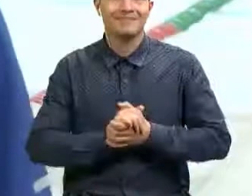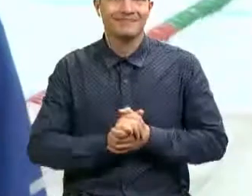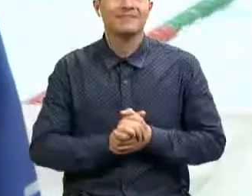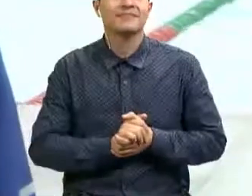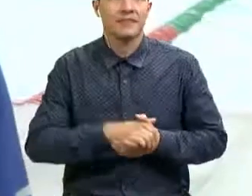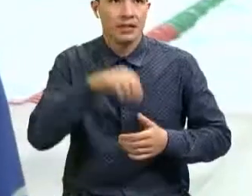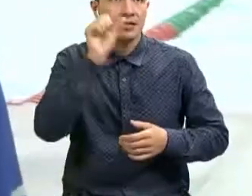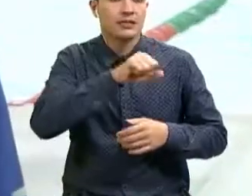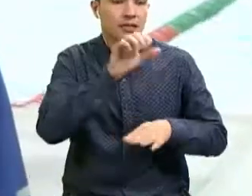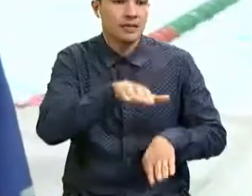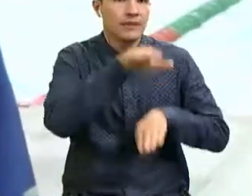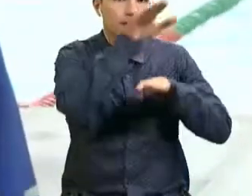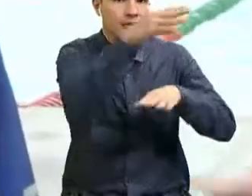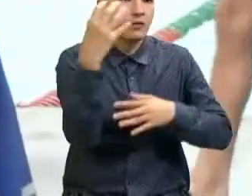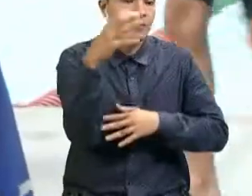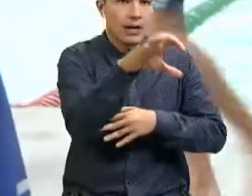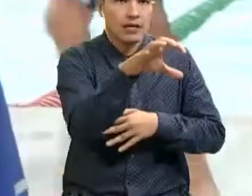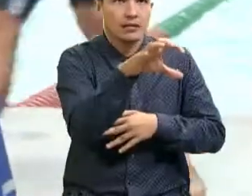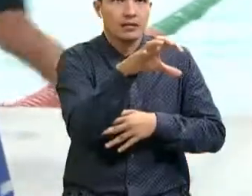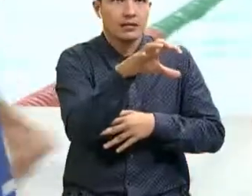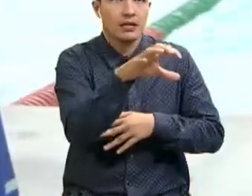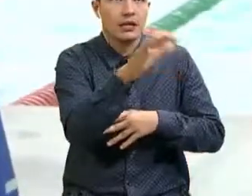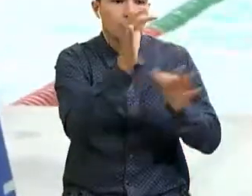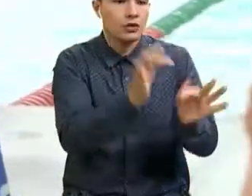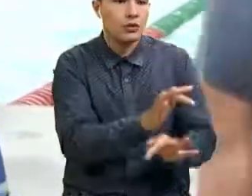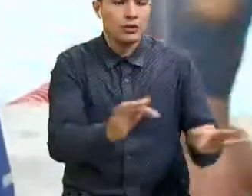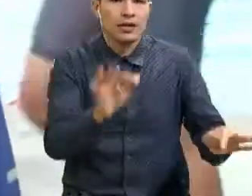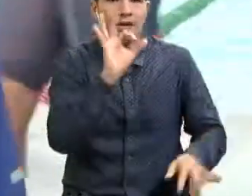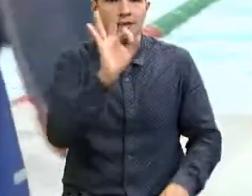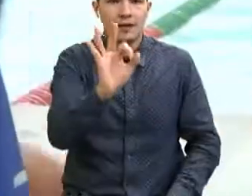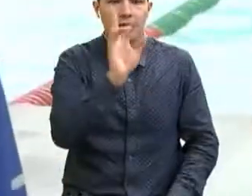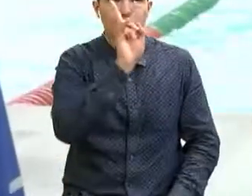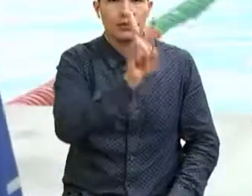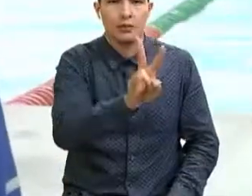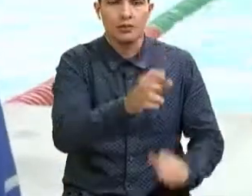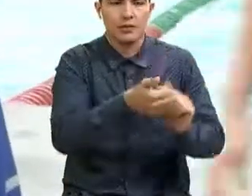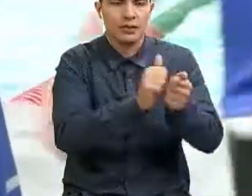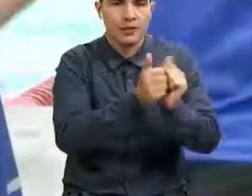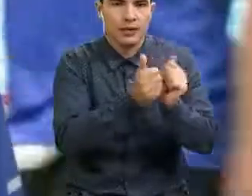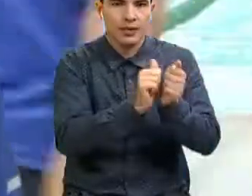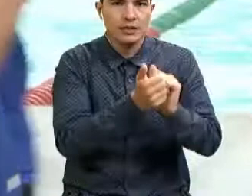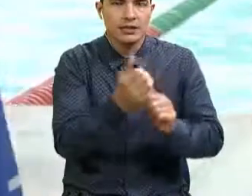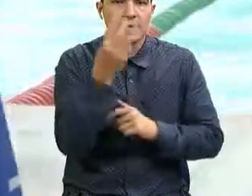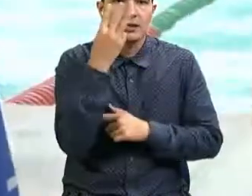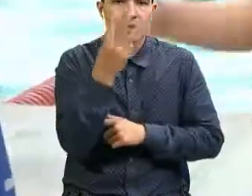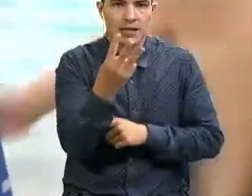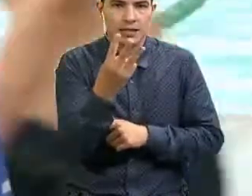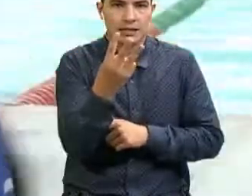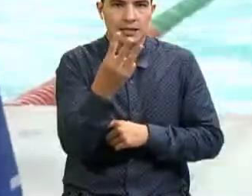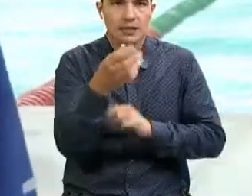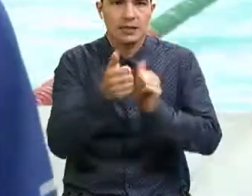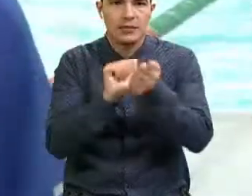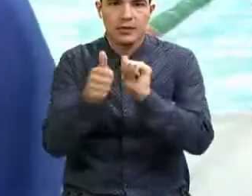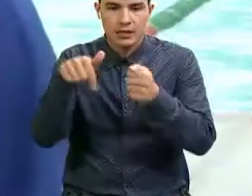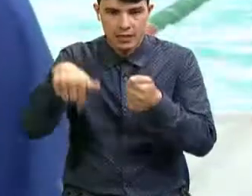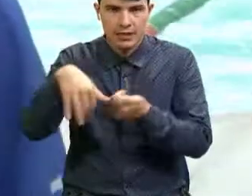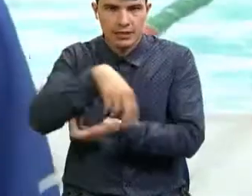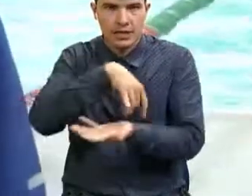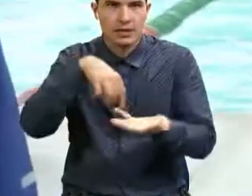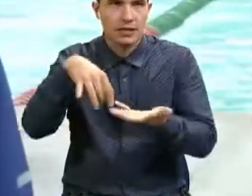representando al país con un total de 32 deportistas tres de ellos de santander